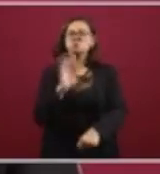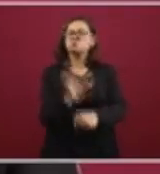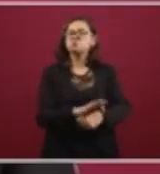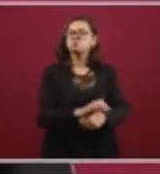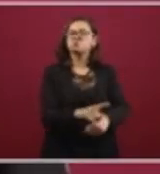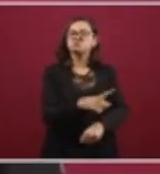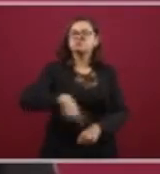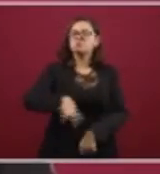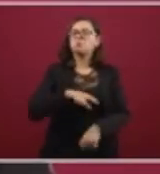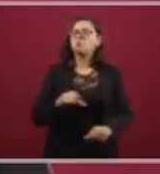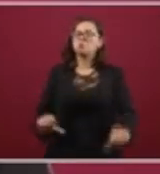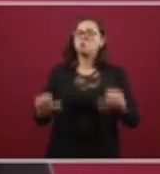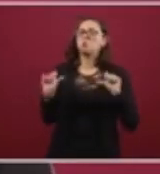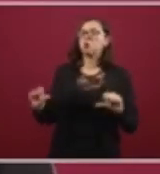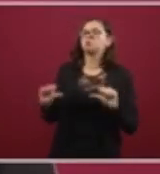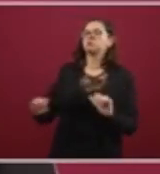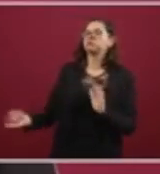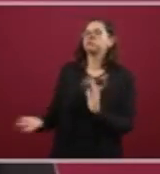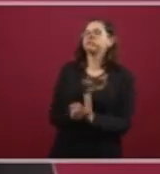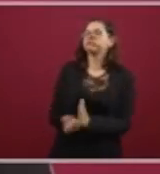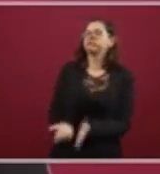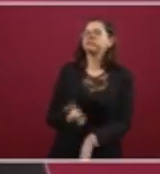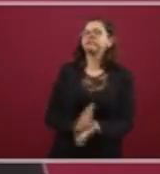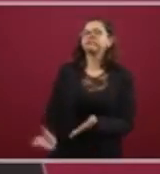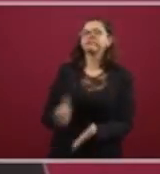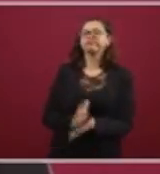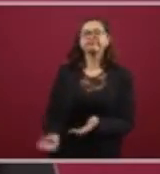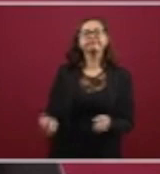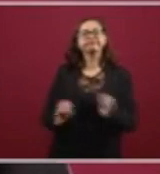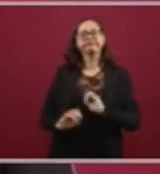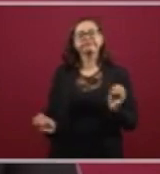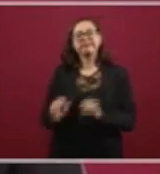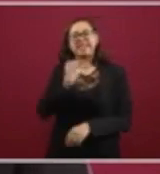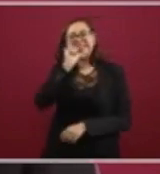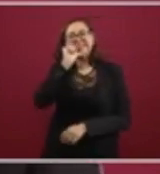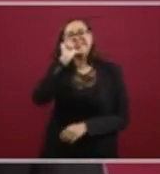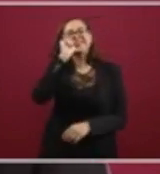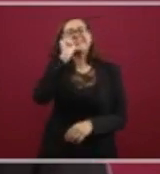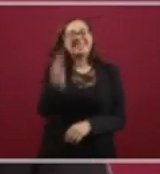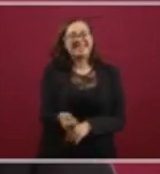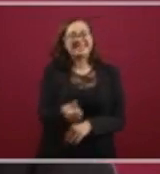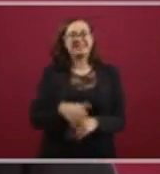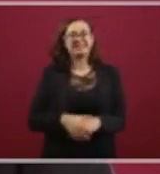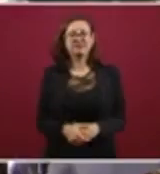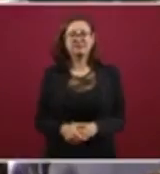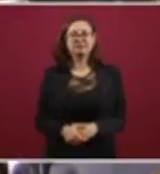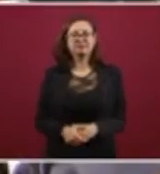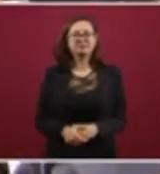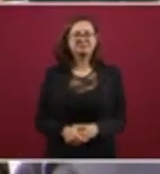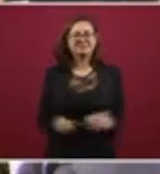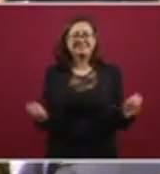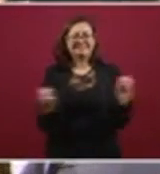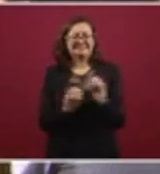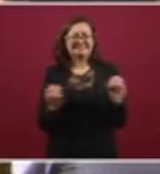a quienes se dedicaban a la minería. No pagaban nada